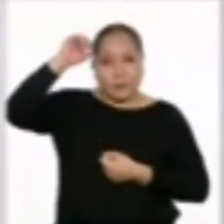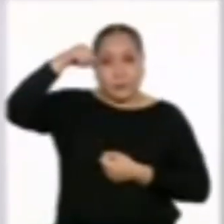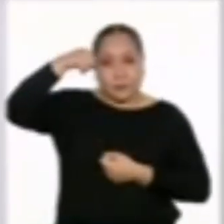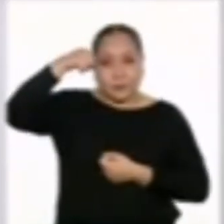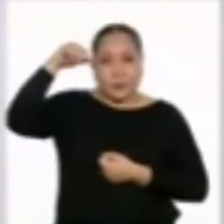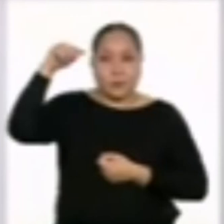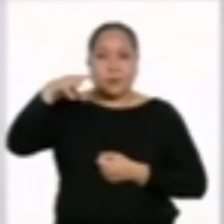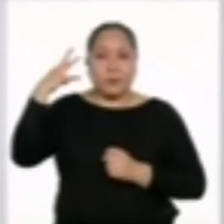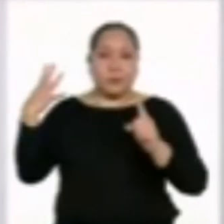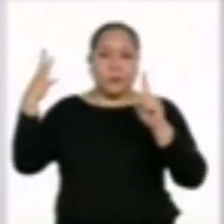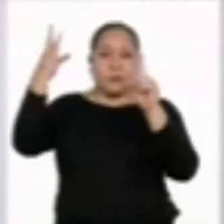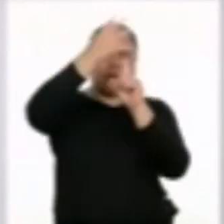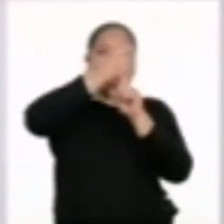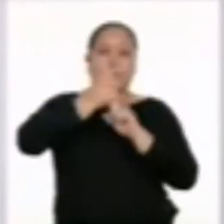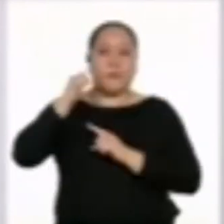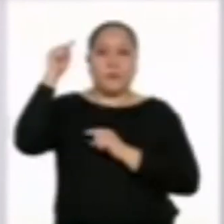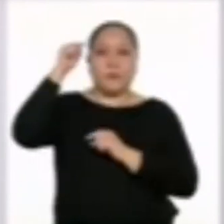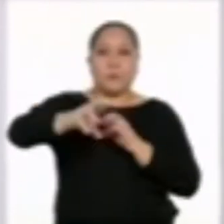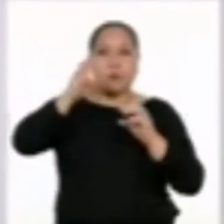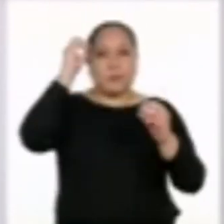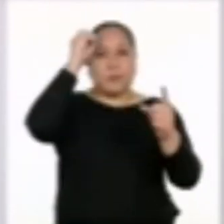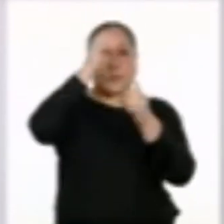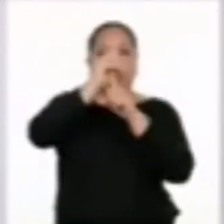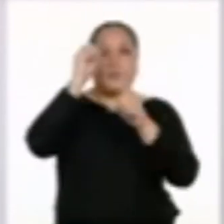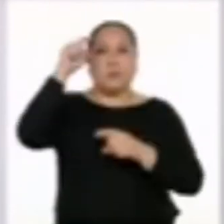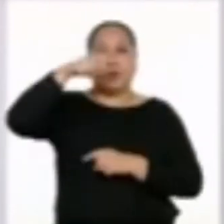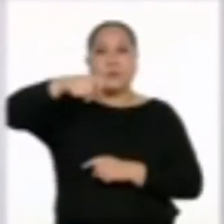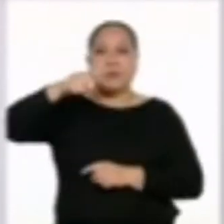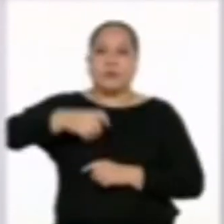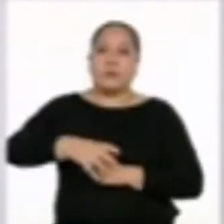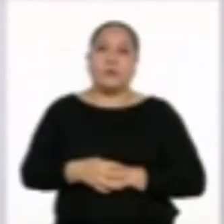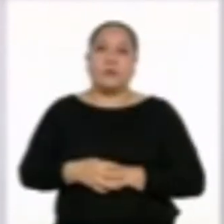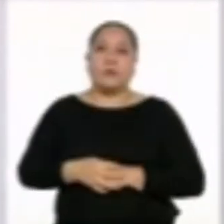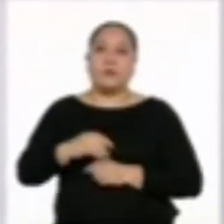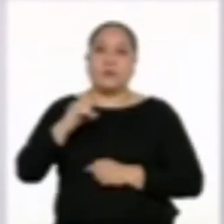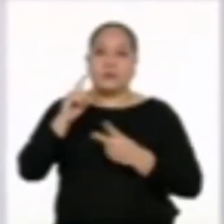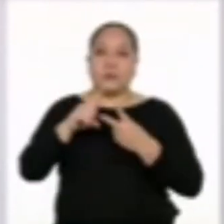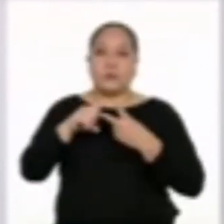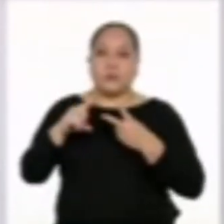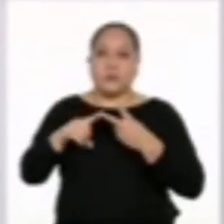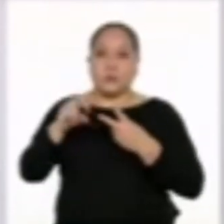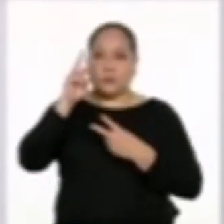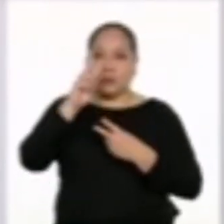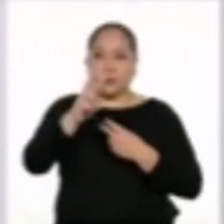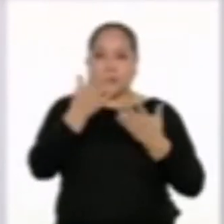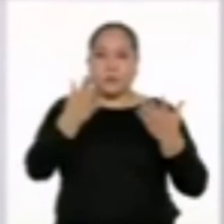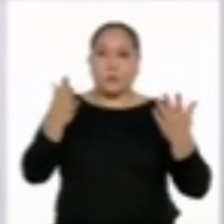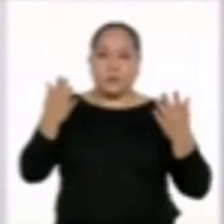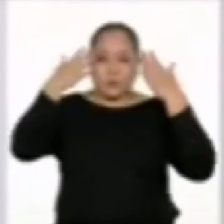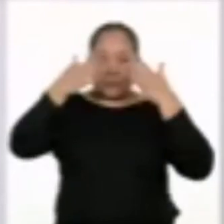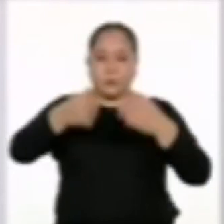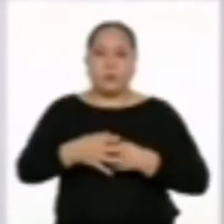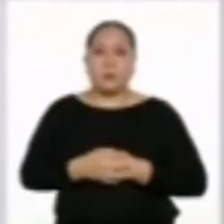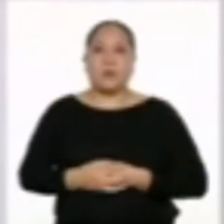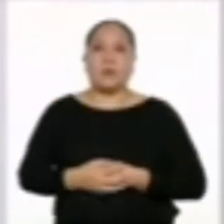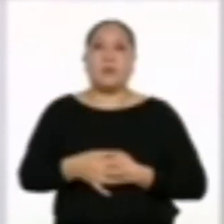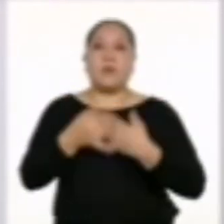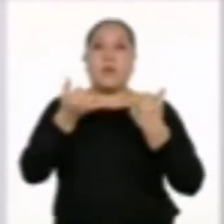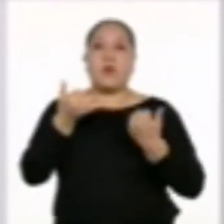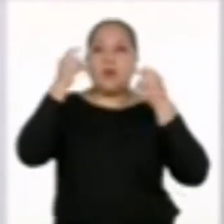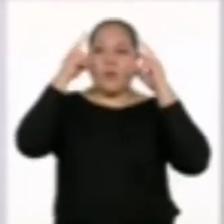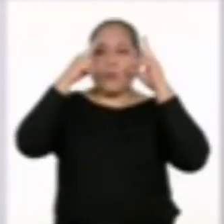Recuerden que para lograr nuestro gran objetivo es necesario lograr estos dos objetivos específicos. Hoy